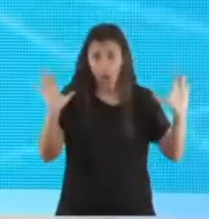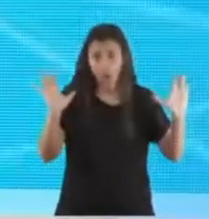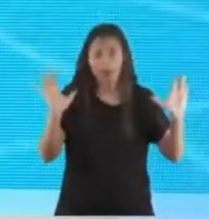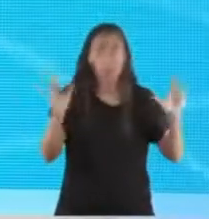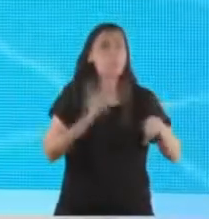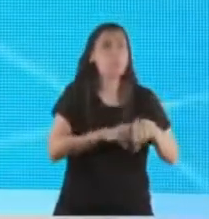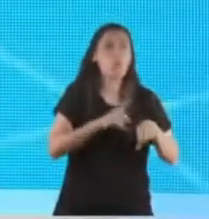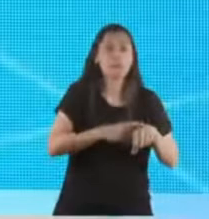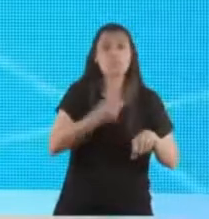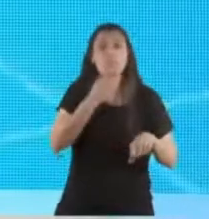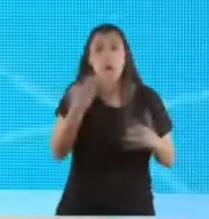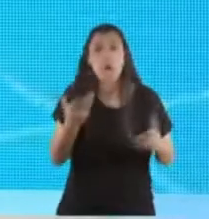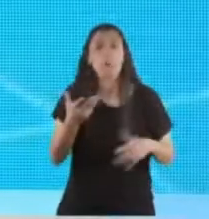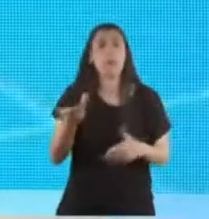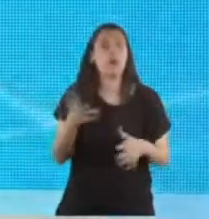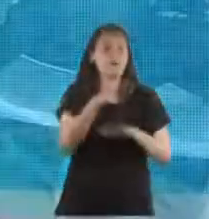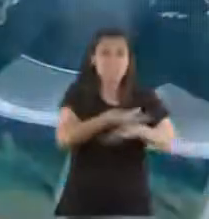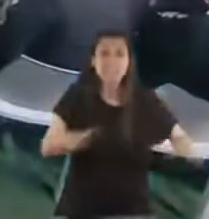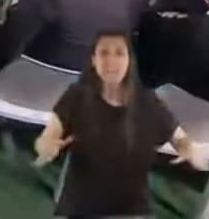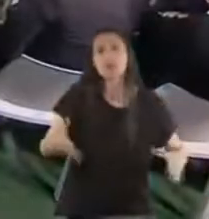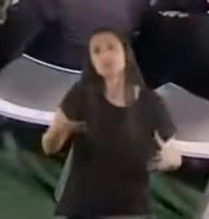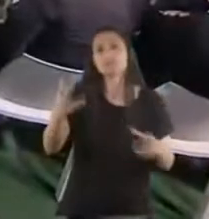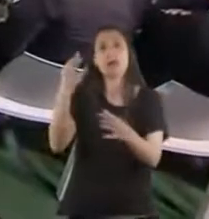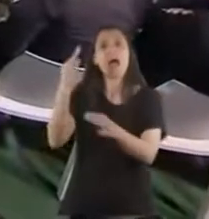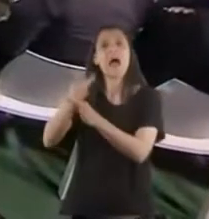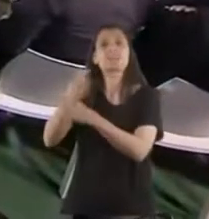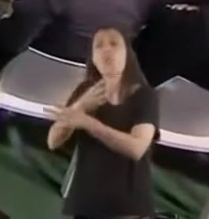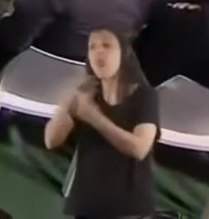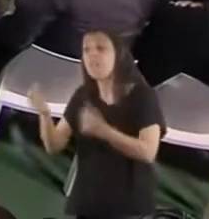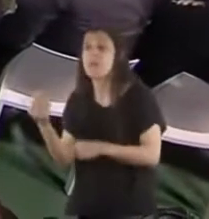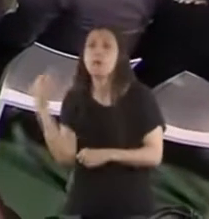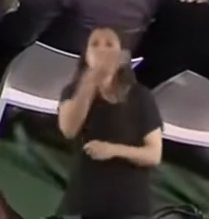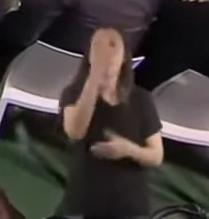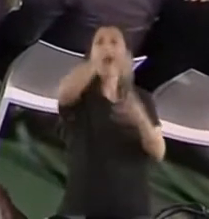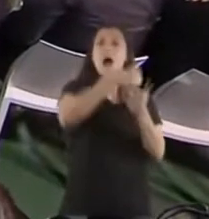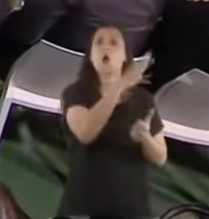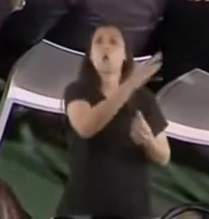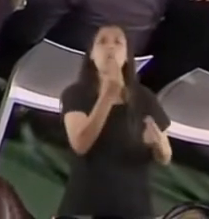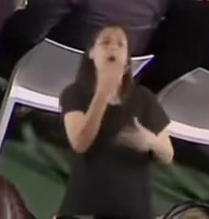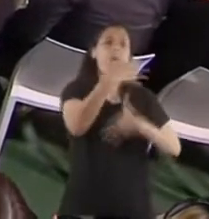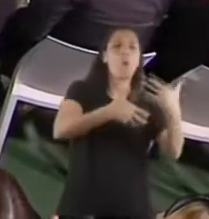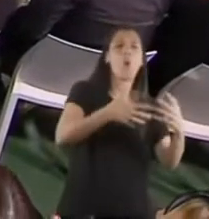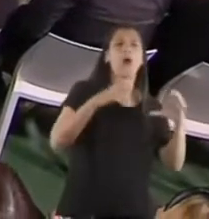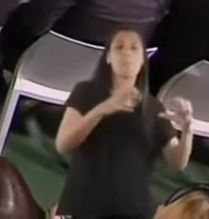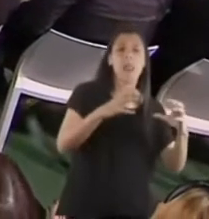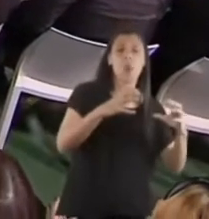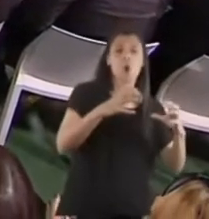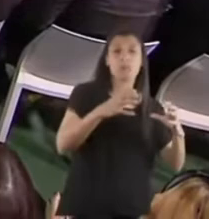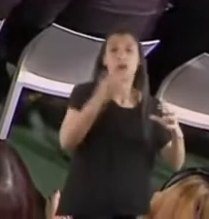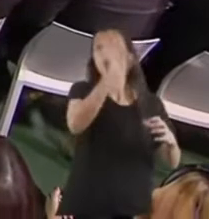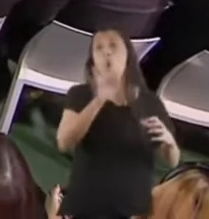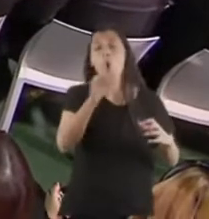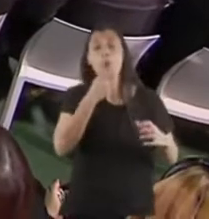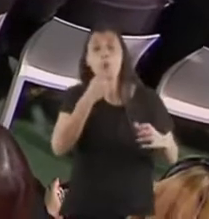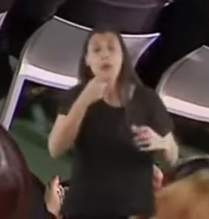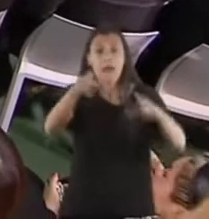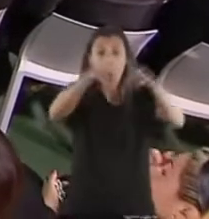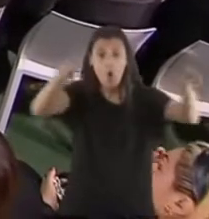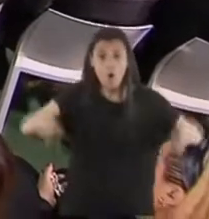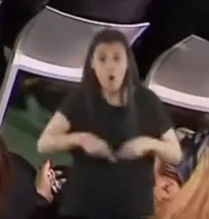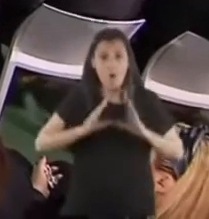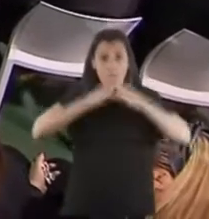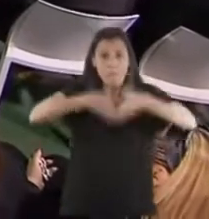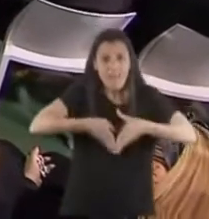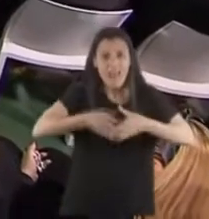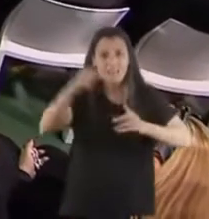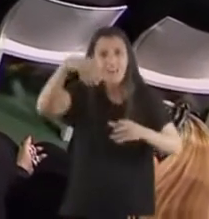hora en la que los pibes dejan el colegio y juegan a la pelota, o a la temperatura de la pileta de las abuelas